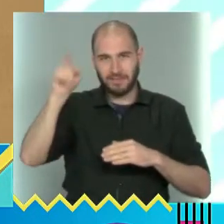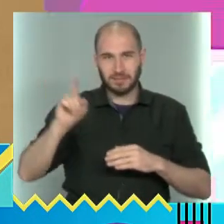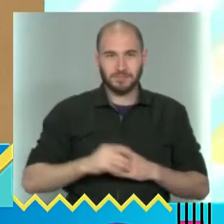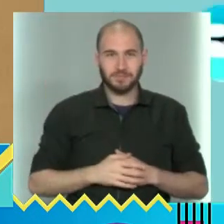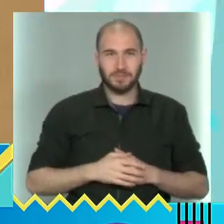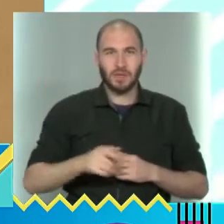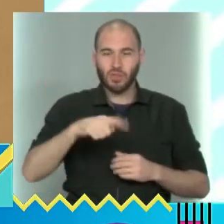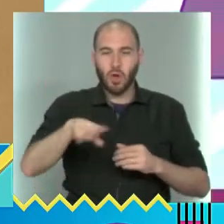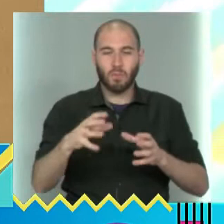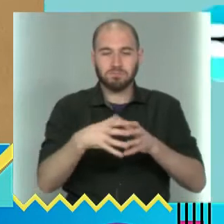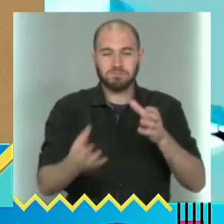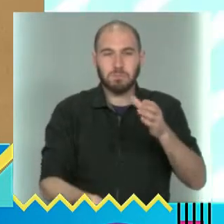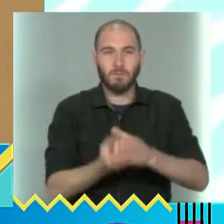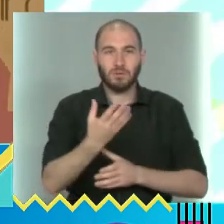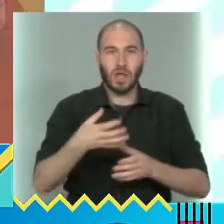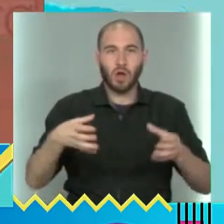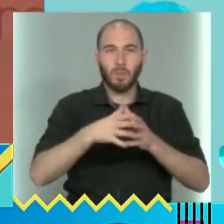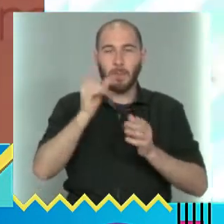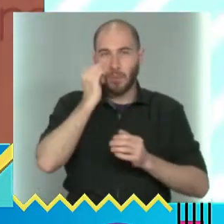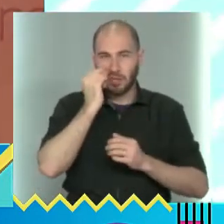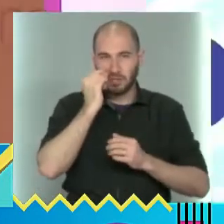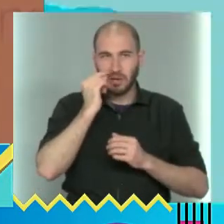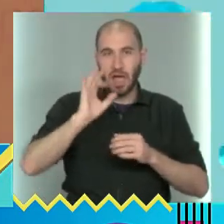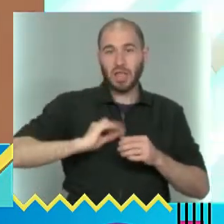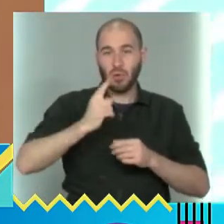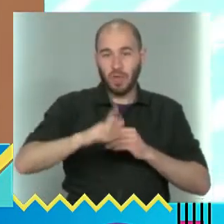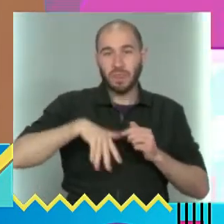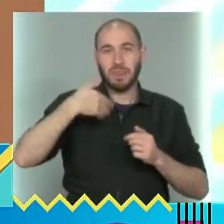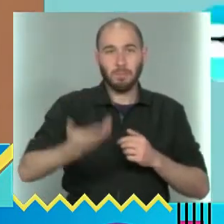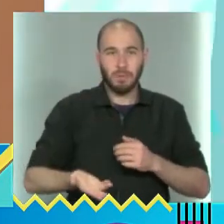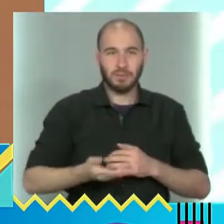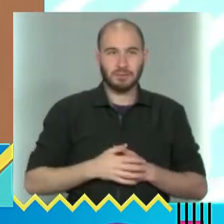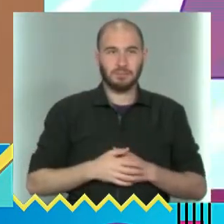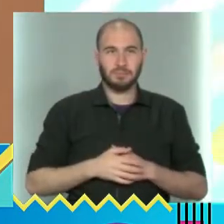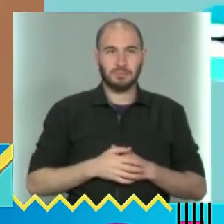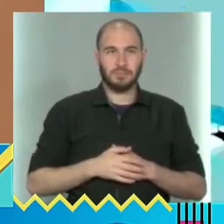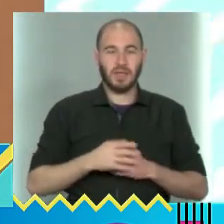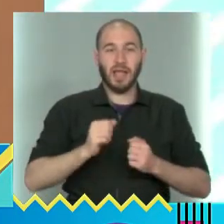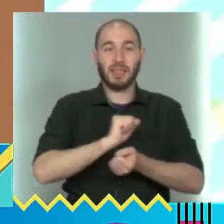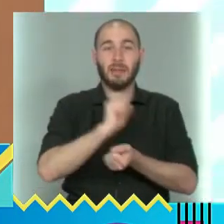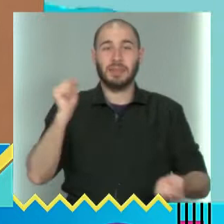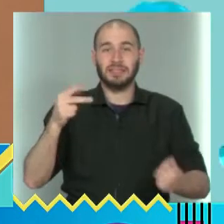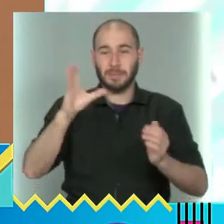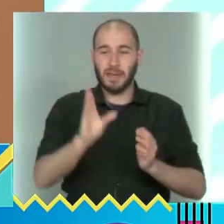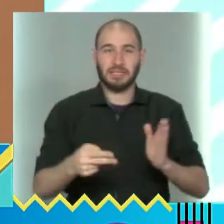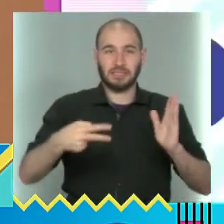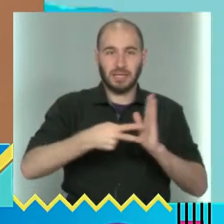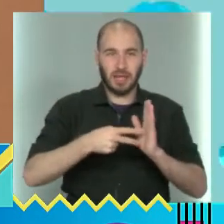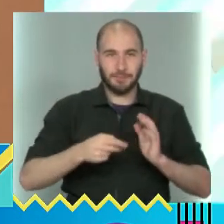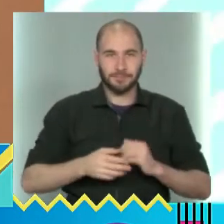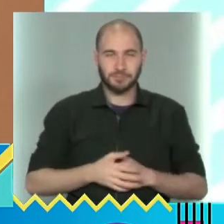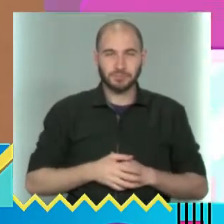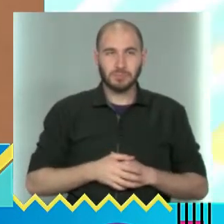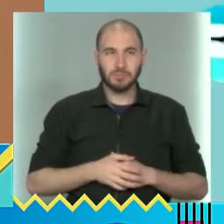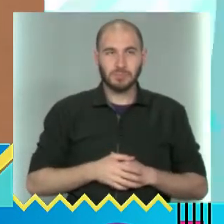que fundaron este partido un año después de la independencia de Siria y que,